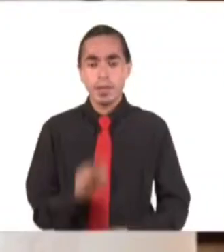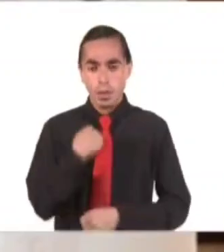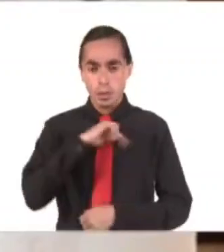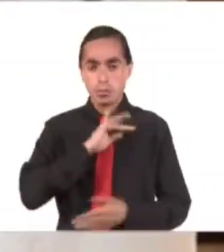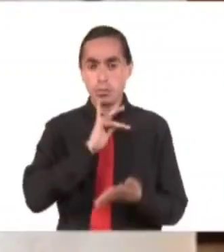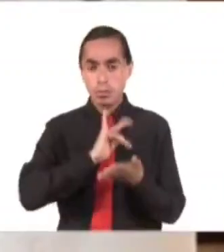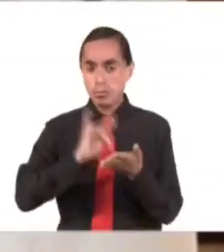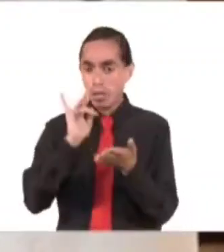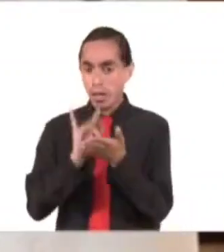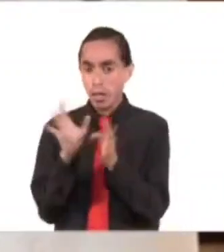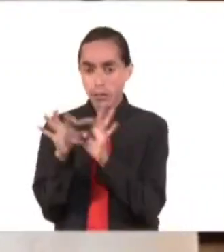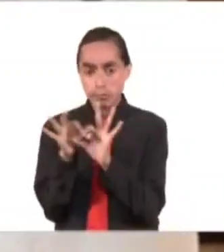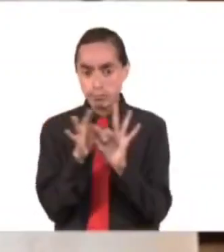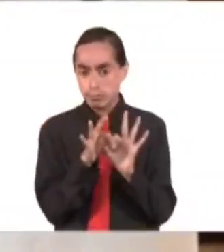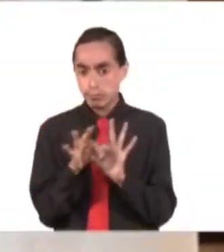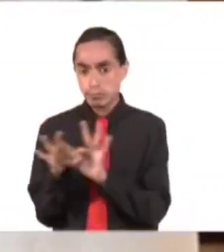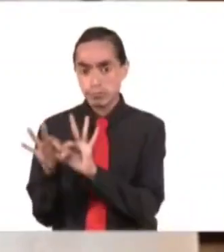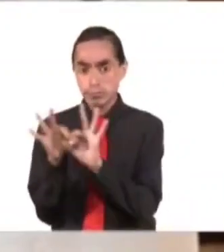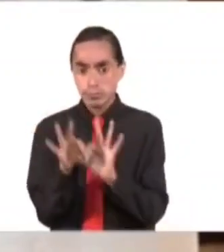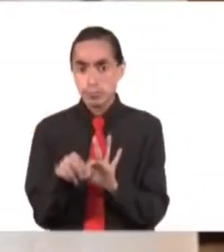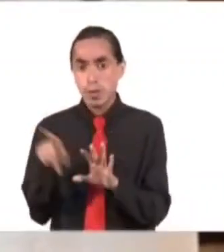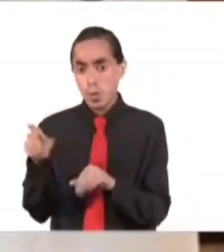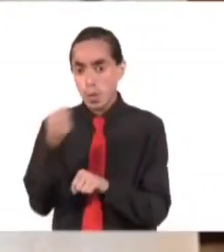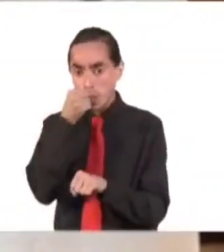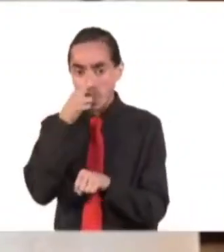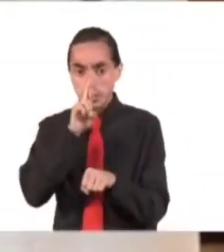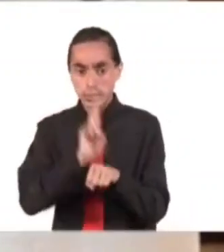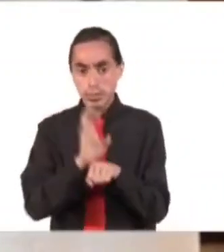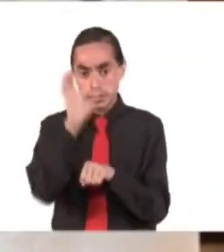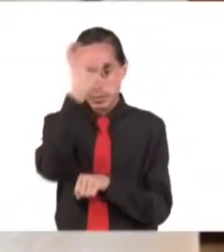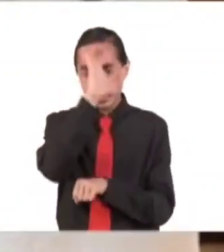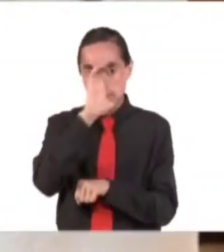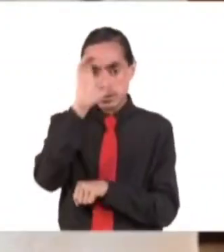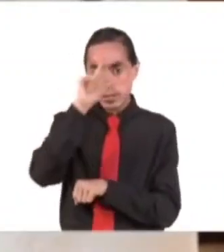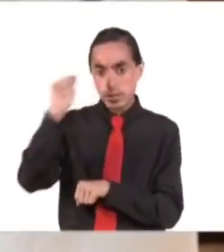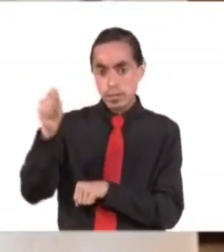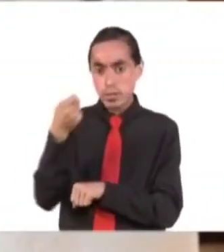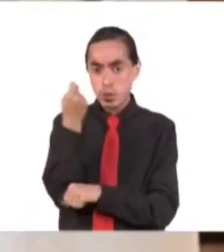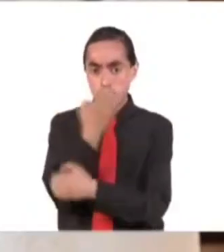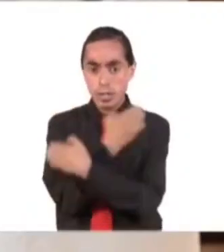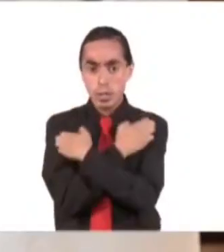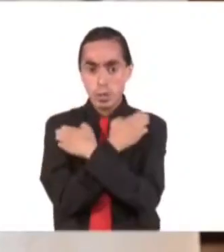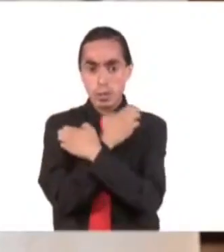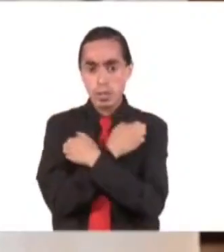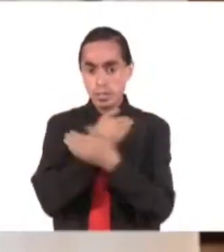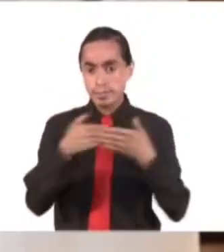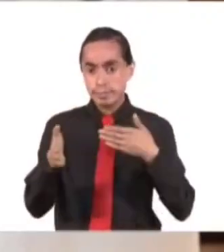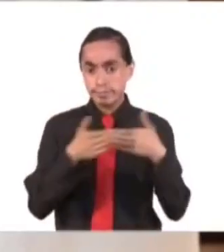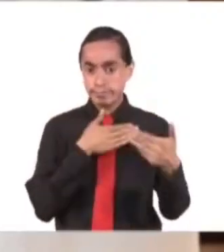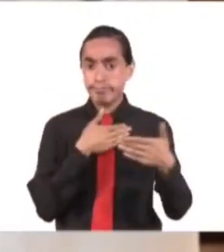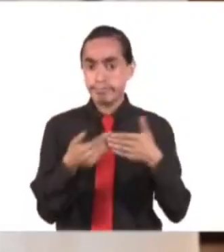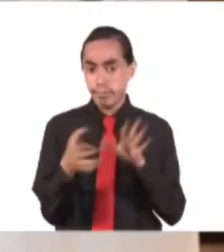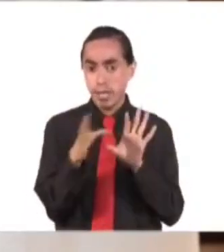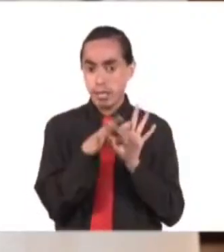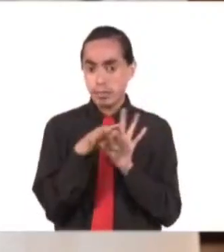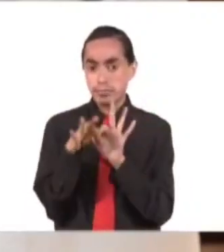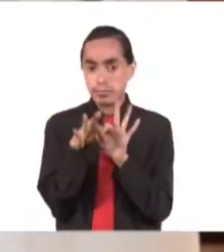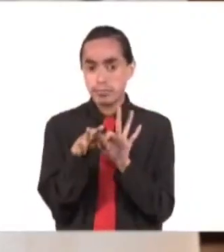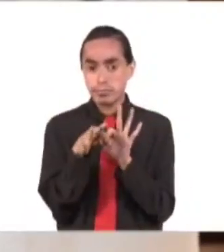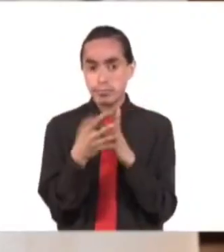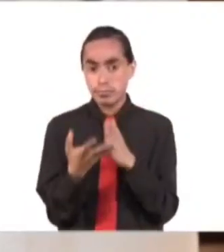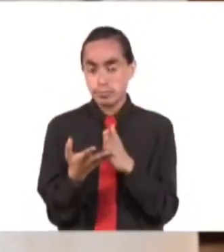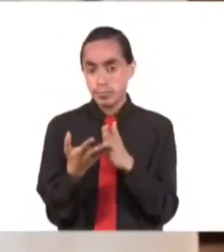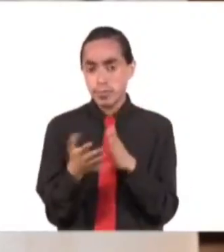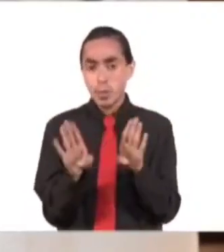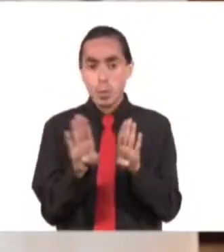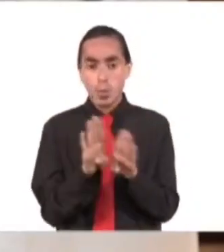colaborado precisamente con la Secretaría de Ciencia, Tecnología, Educación, Innovación, a través de